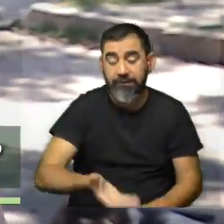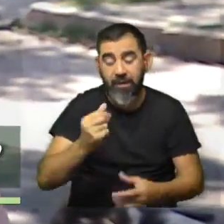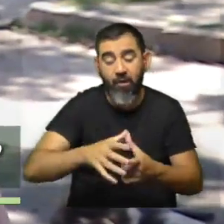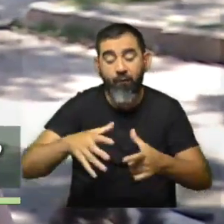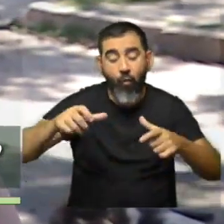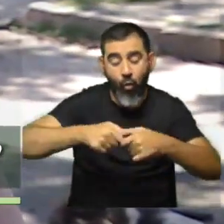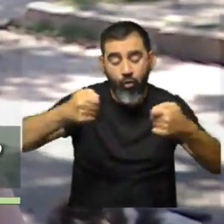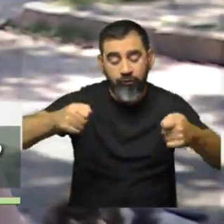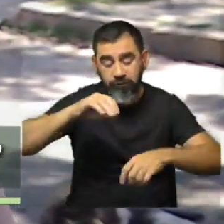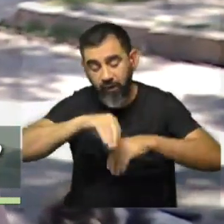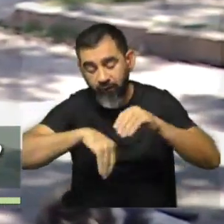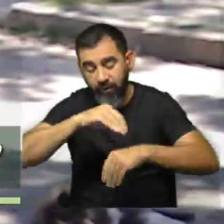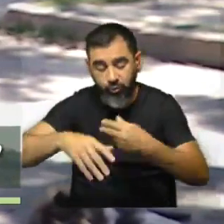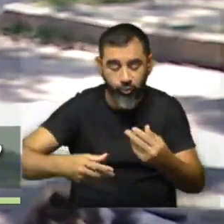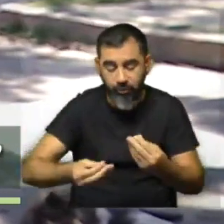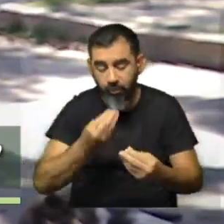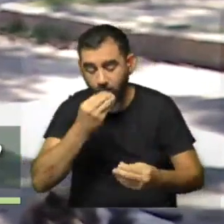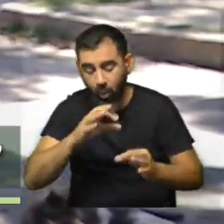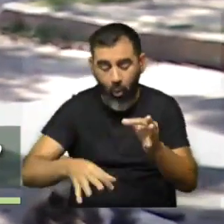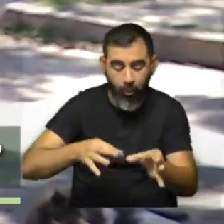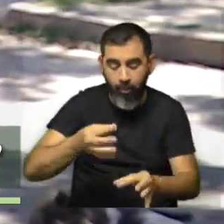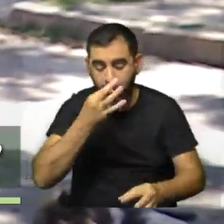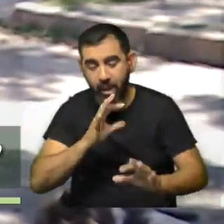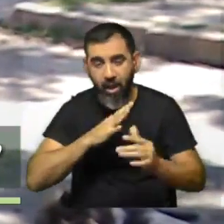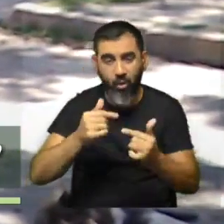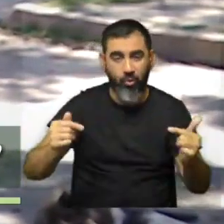bolsa, revisar, a ver qué hay para comer y ver qué manotean de ahí?